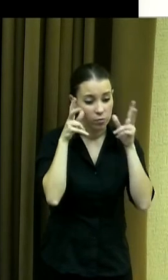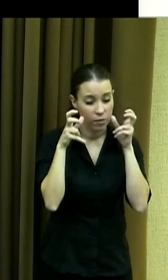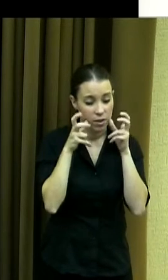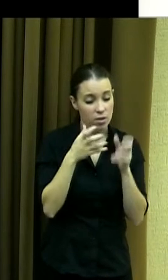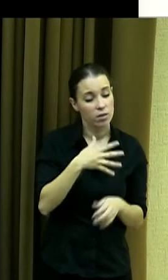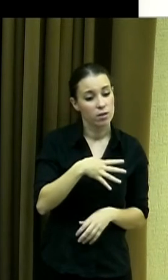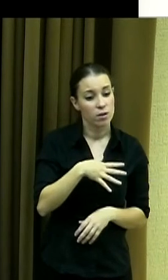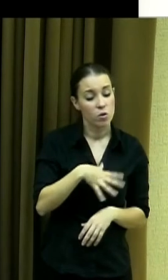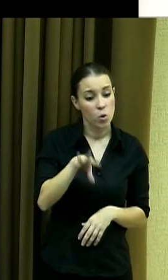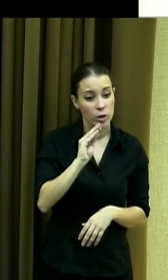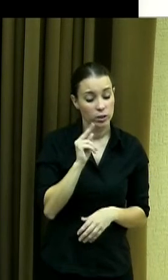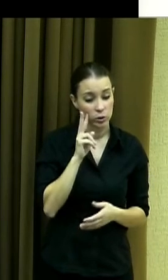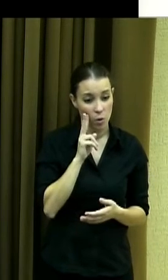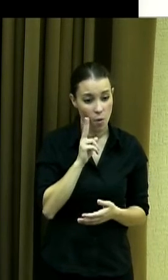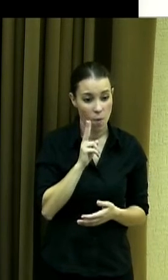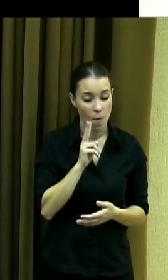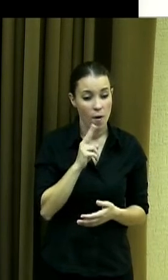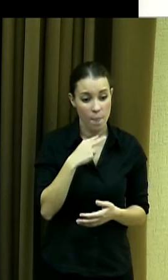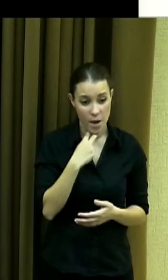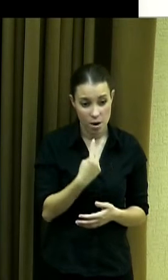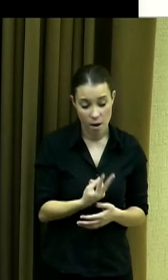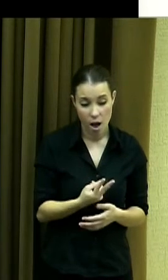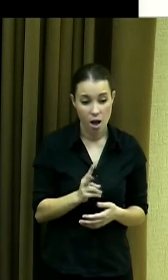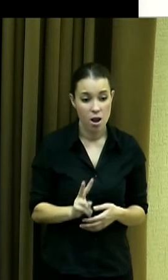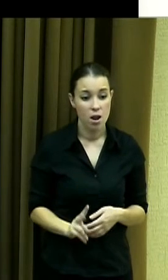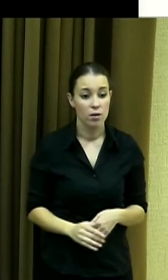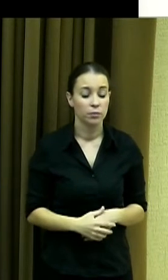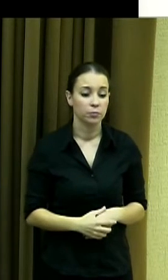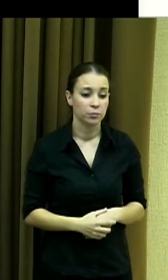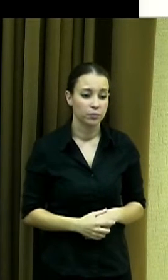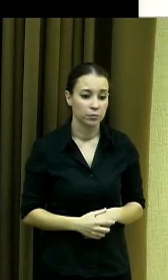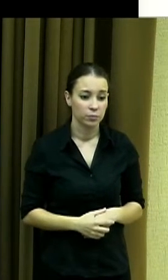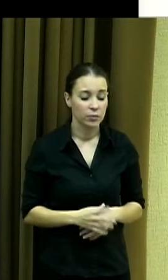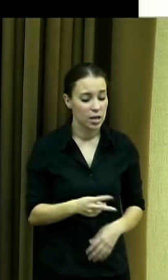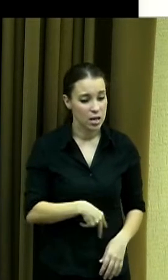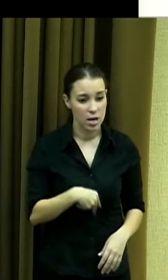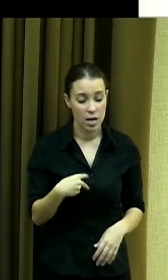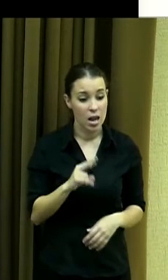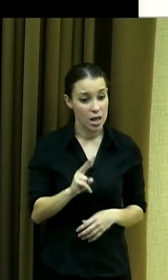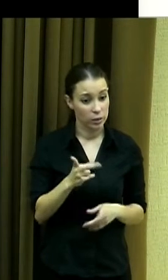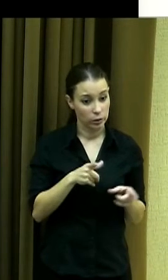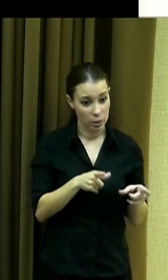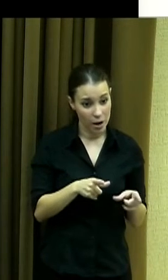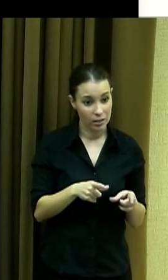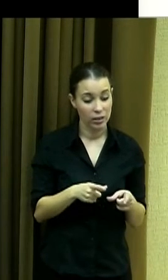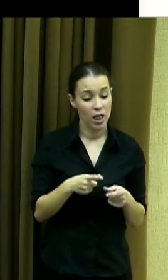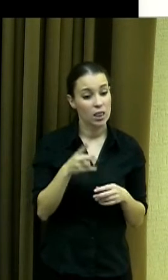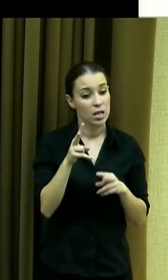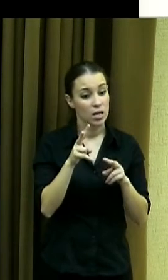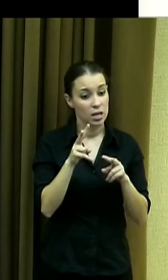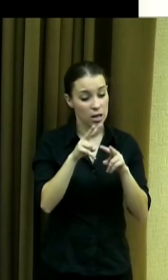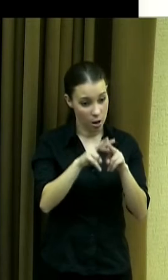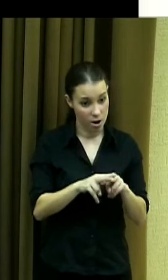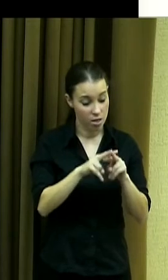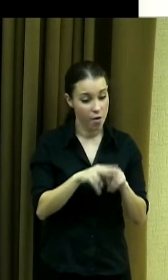verbal y en abstracción en general. La segunda parte de la valoración